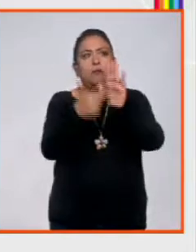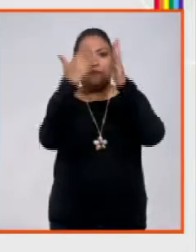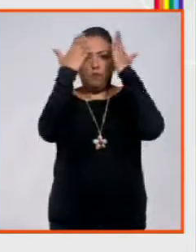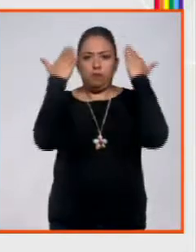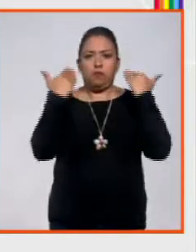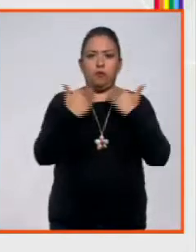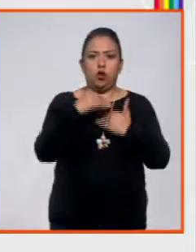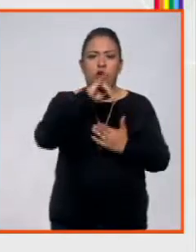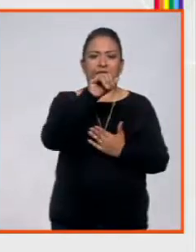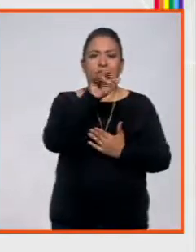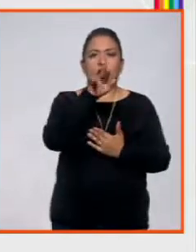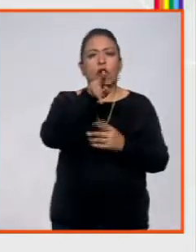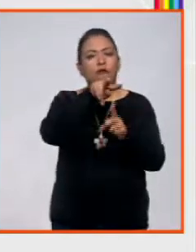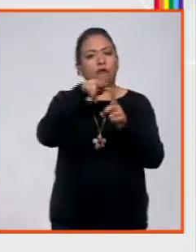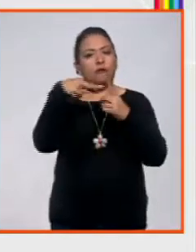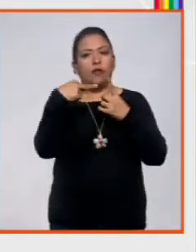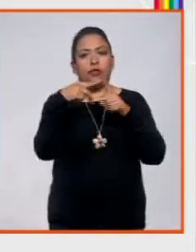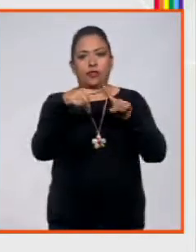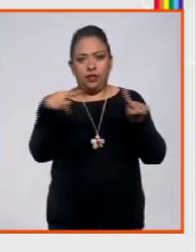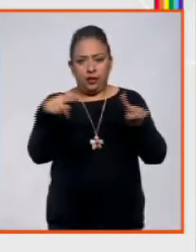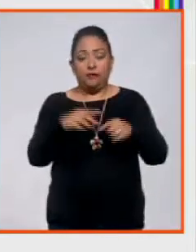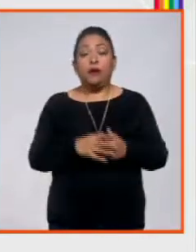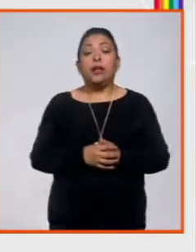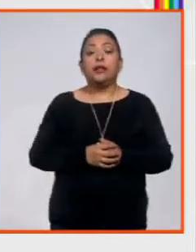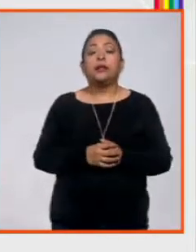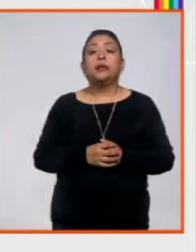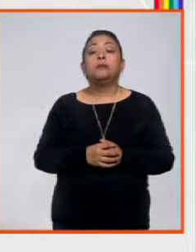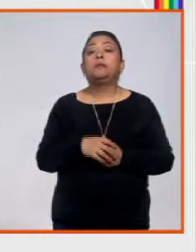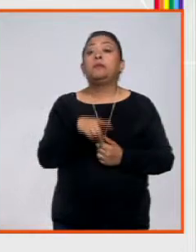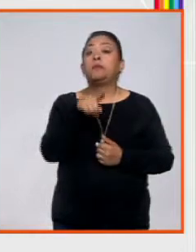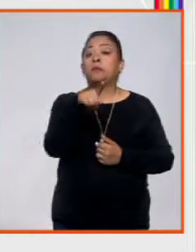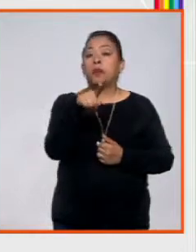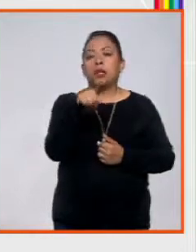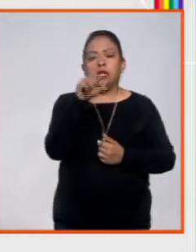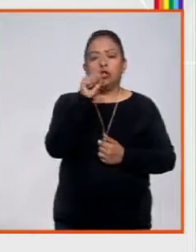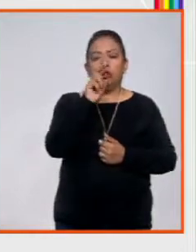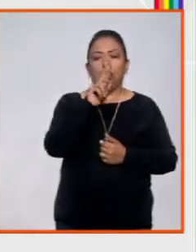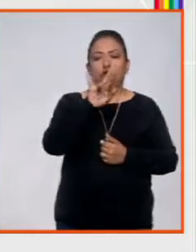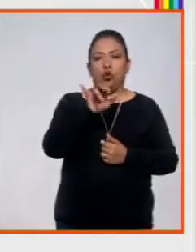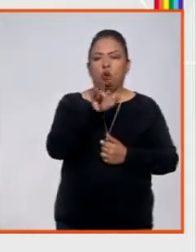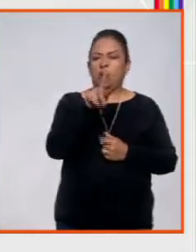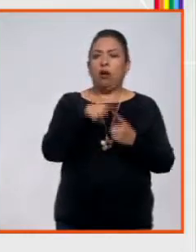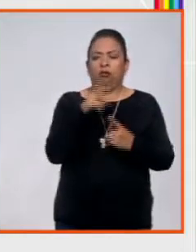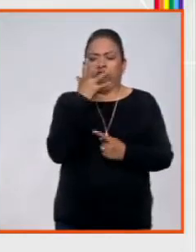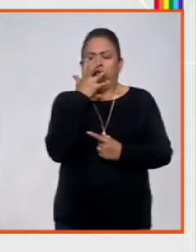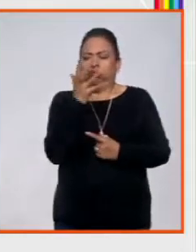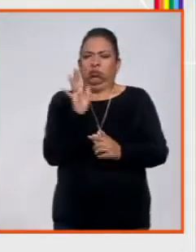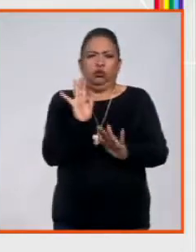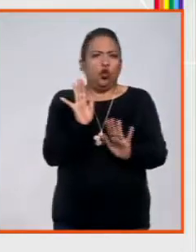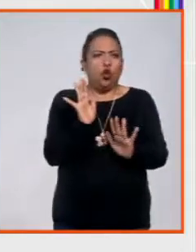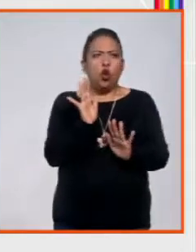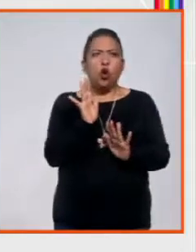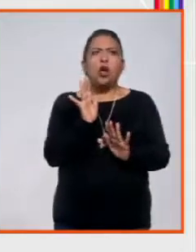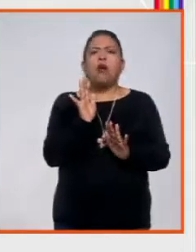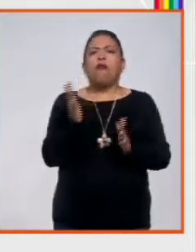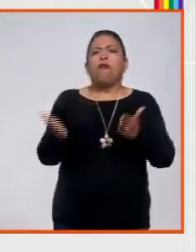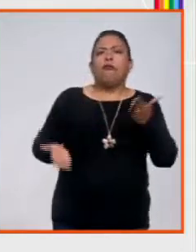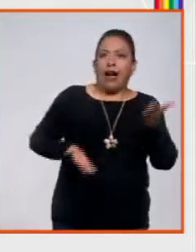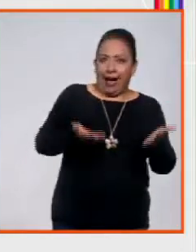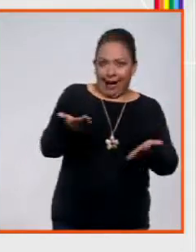jerónima desde otro punto de vista es una sor juana que no es solemne es una sor juana que